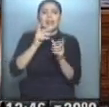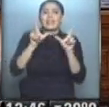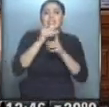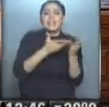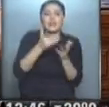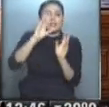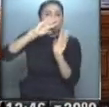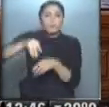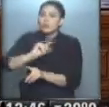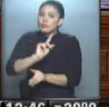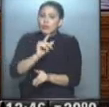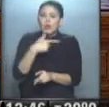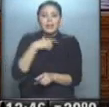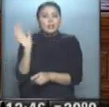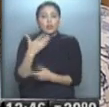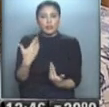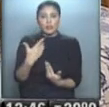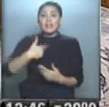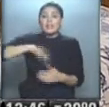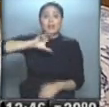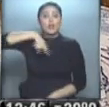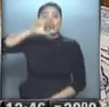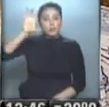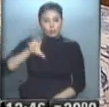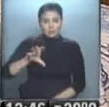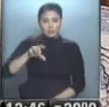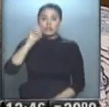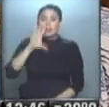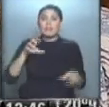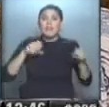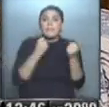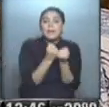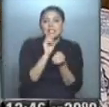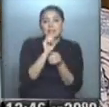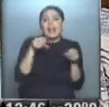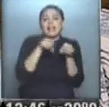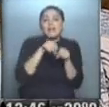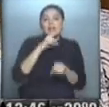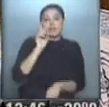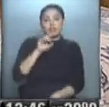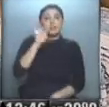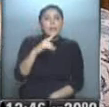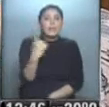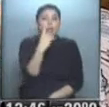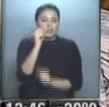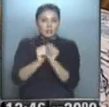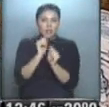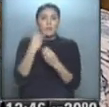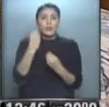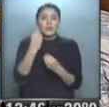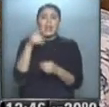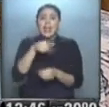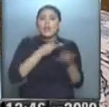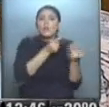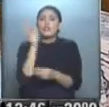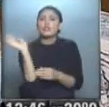no es menor. En muchos lugares del interior del país, Cablevisión es el único proveedor. No porque no se hubiesen adjudicado más licencias, sino porque las compró